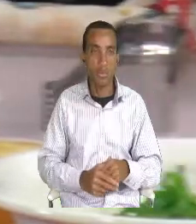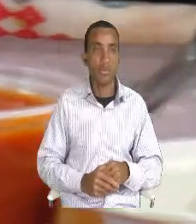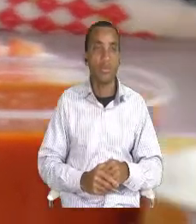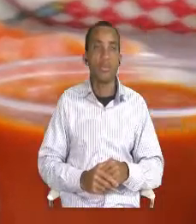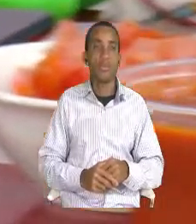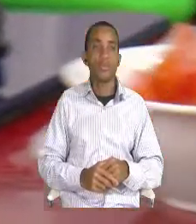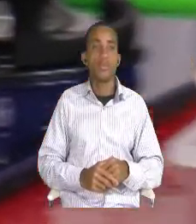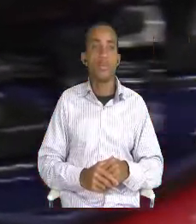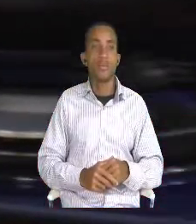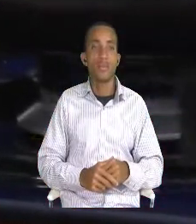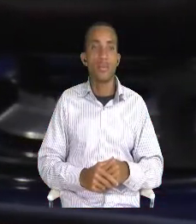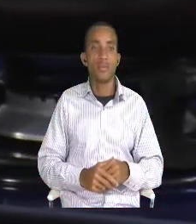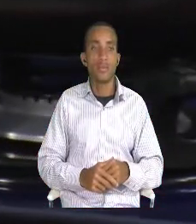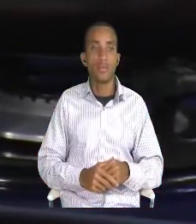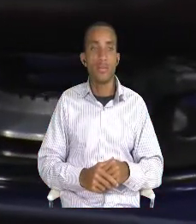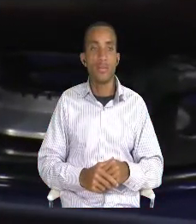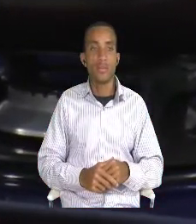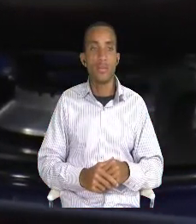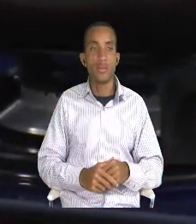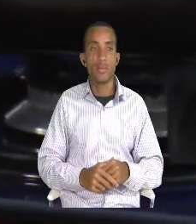Para que adicione entonces la cebolla,